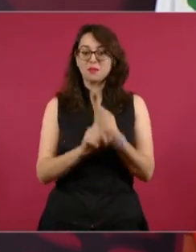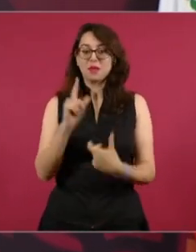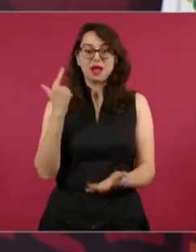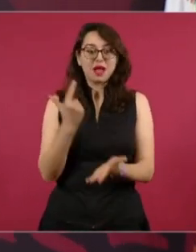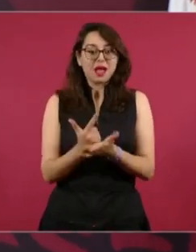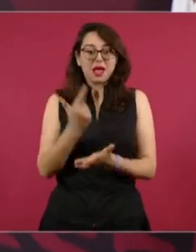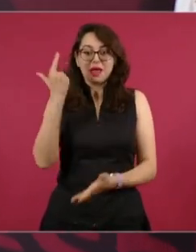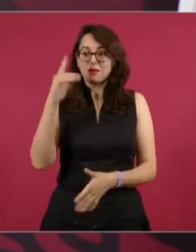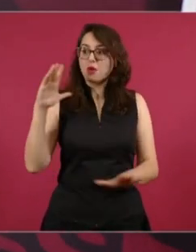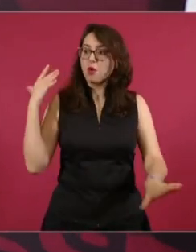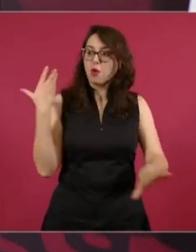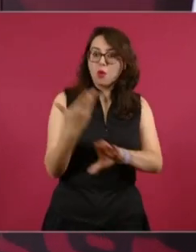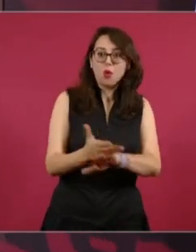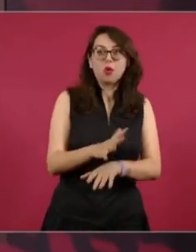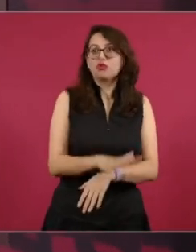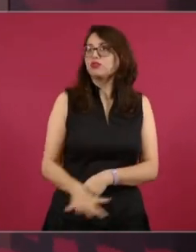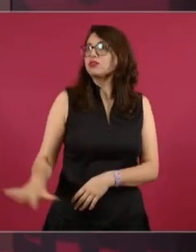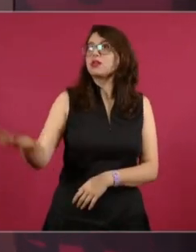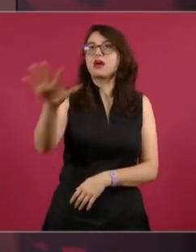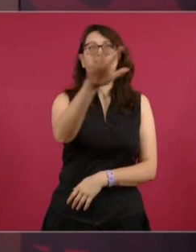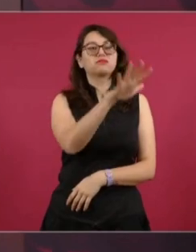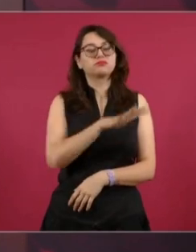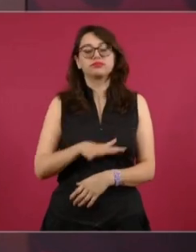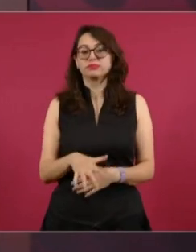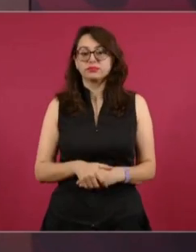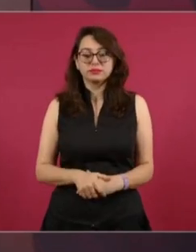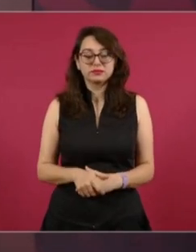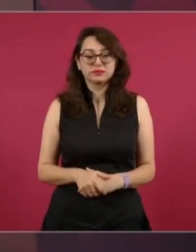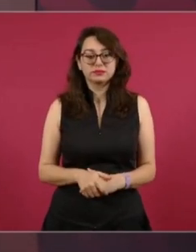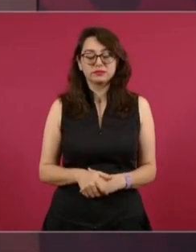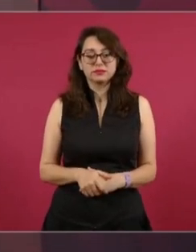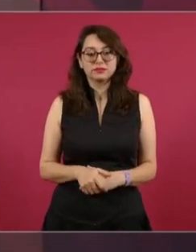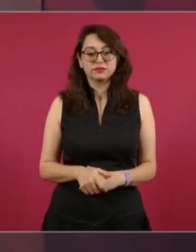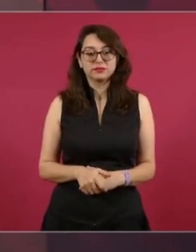a la sociedad en su conjunto.